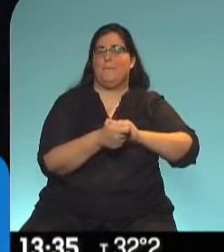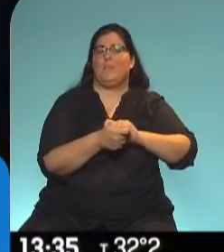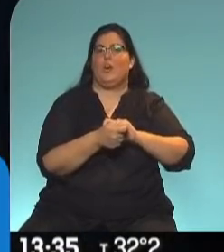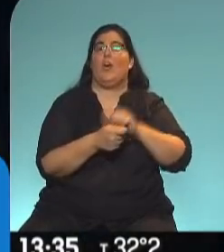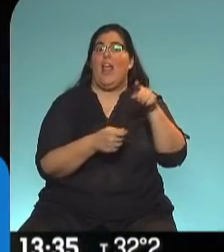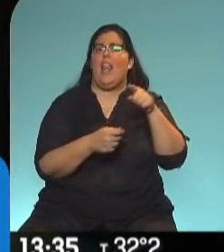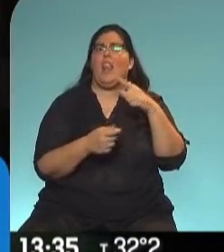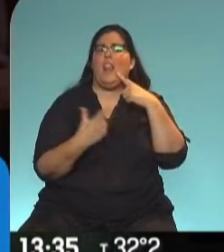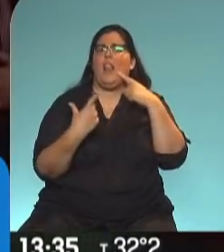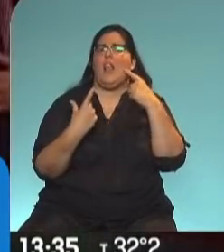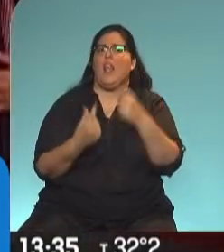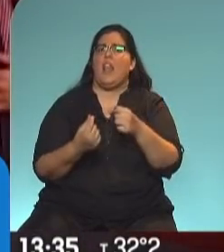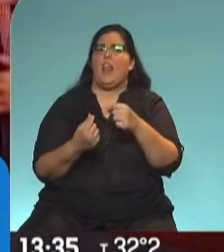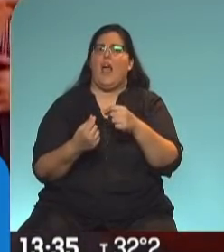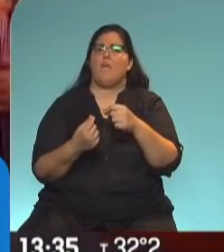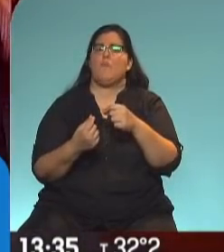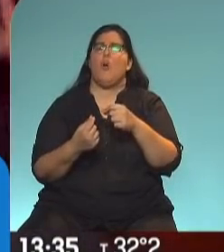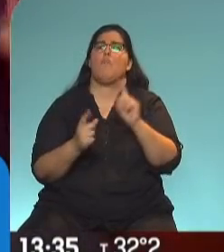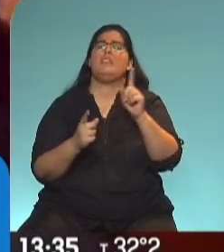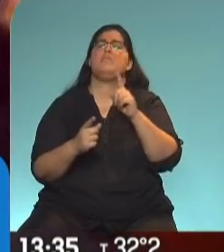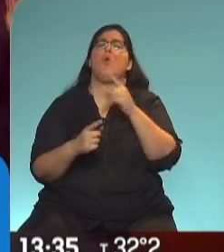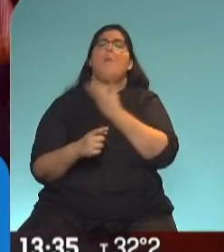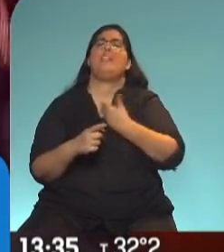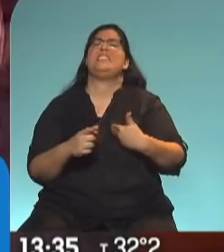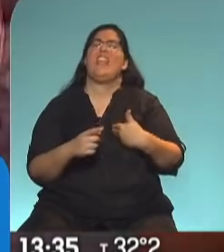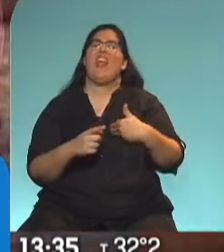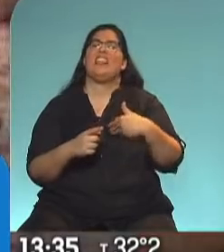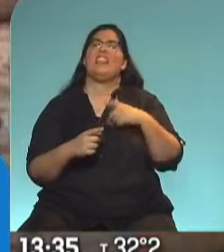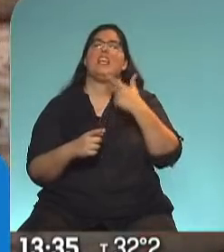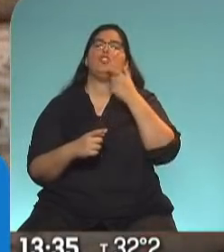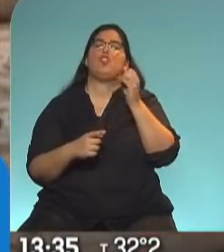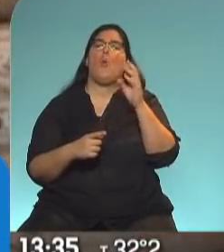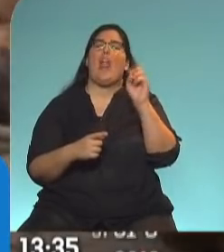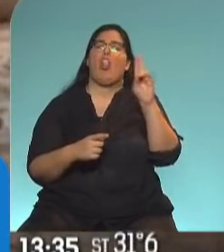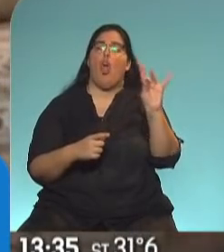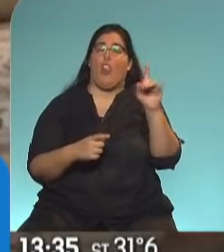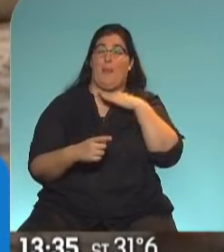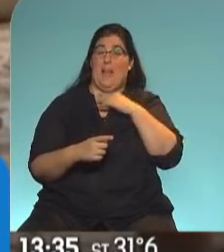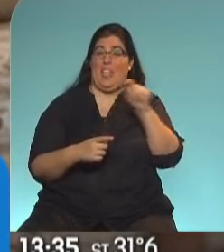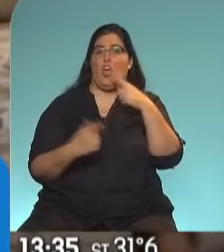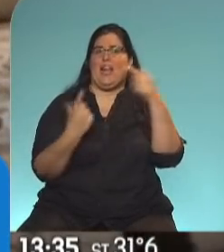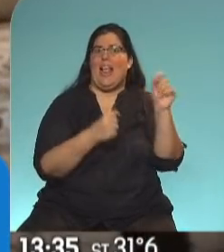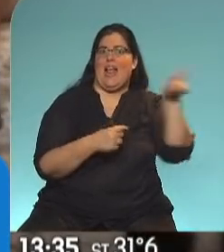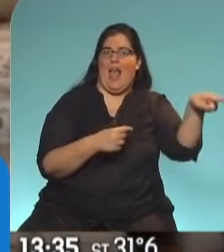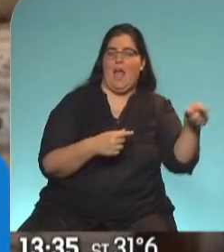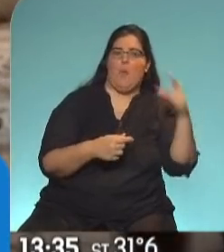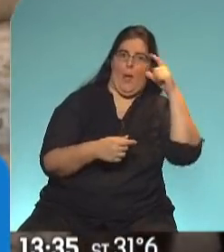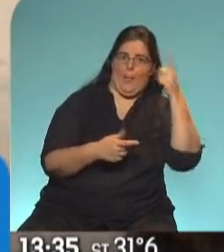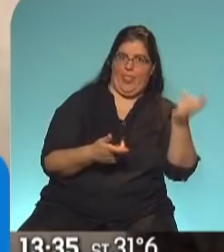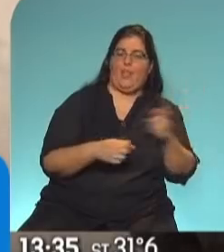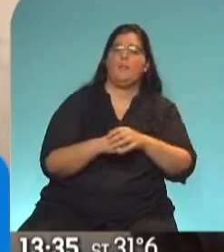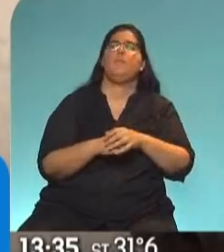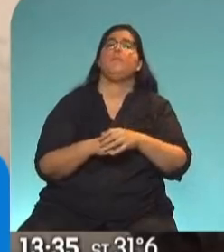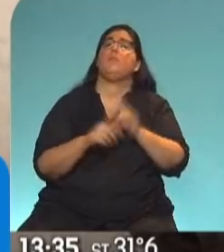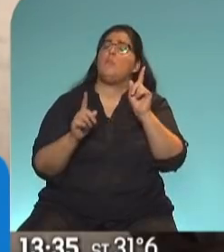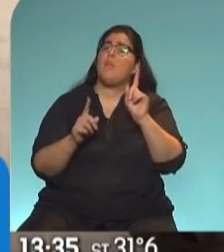nuevo ocupante de la Casa Blanca, el mexicano Andrés Manuel López Obrador. Sin embargo, funcionarios de la flamante